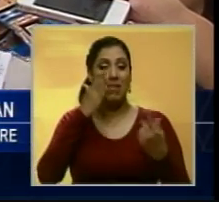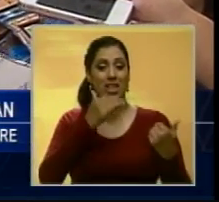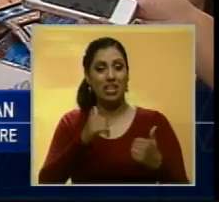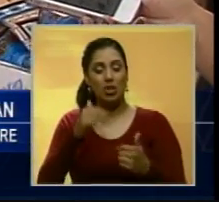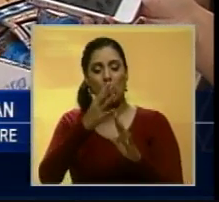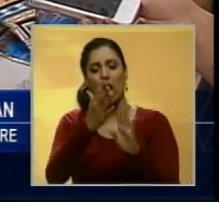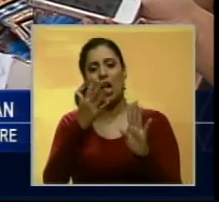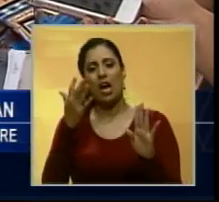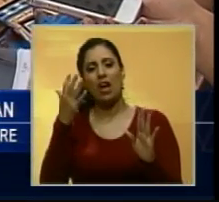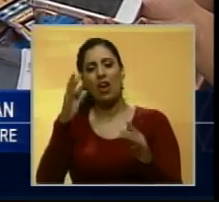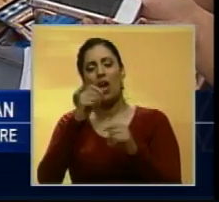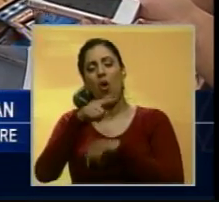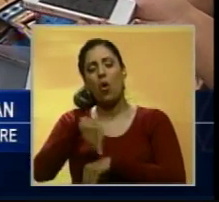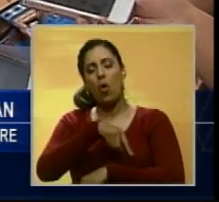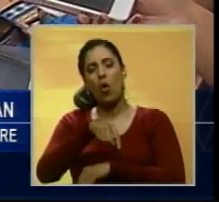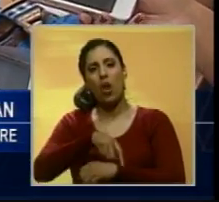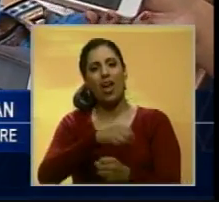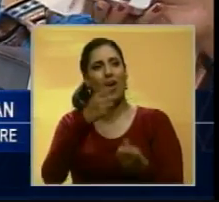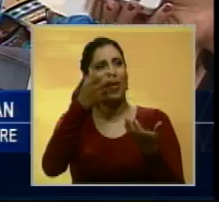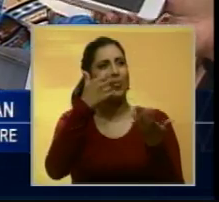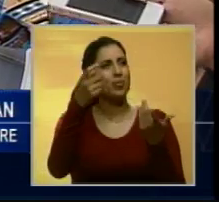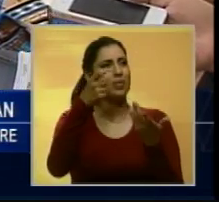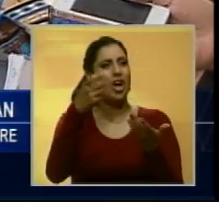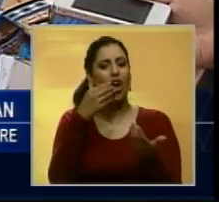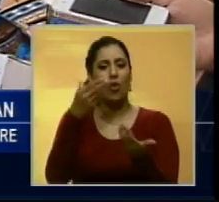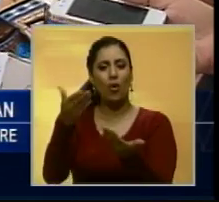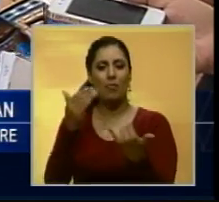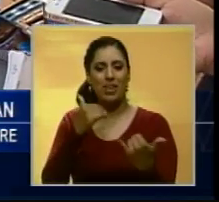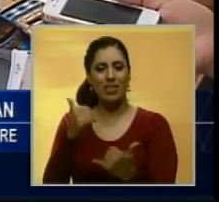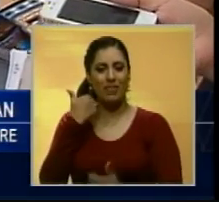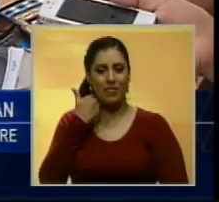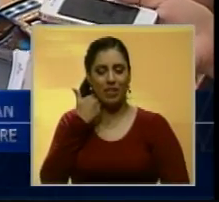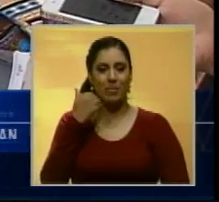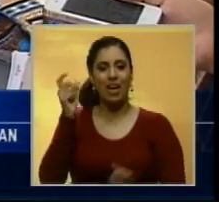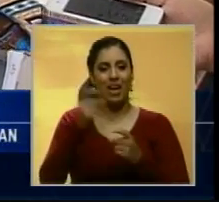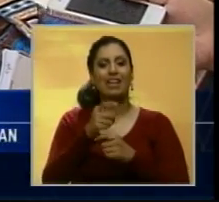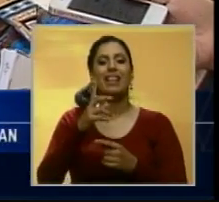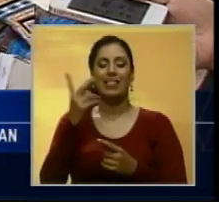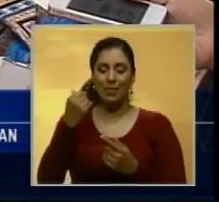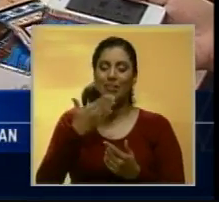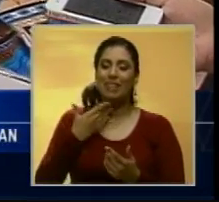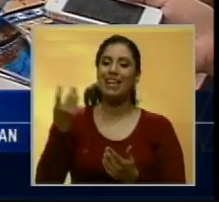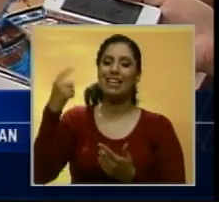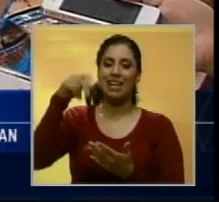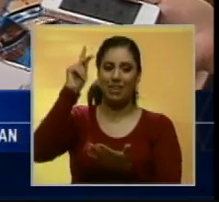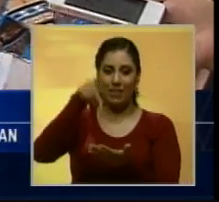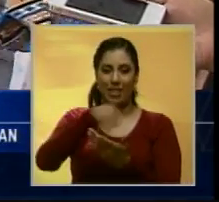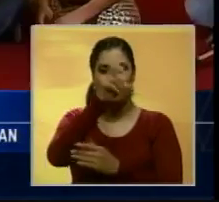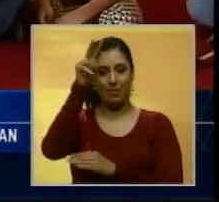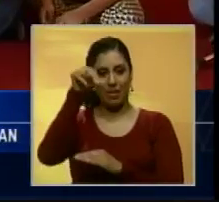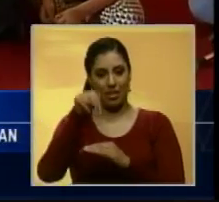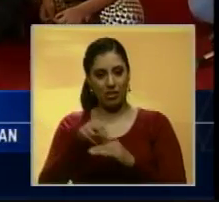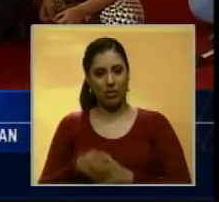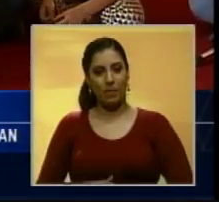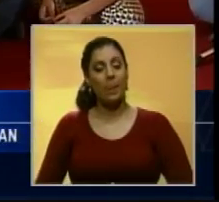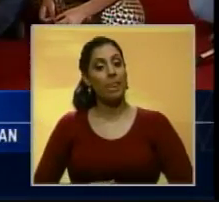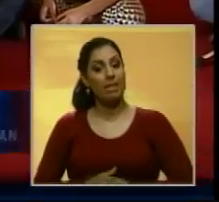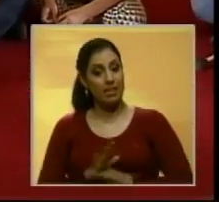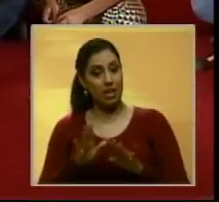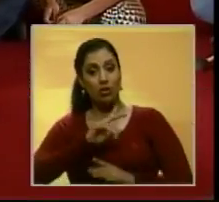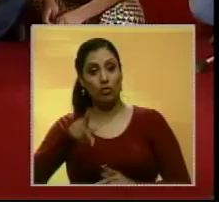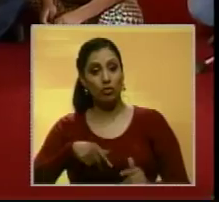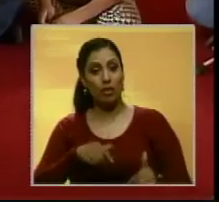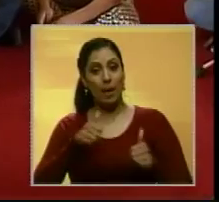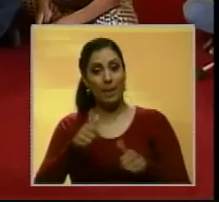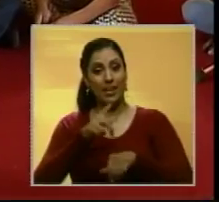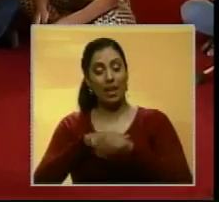hacer colas por largas horas también para buscar su comida, pues era venir a conocer el Palacio Federal Legislativo. Ya vamos a comenzar